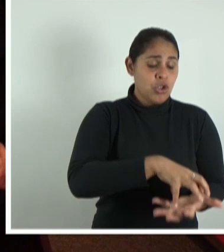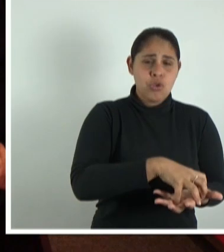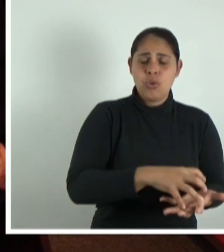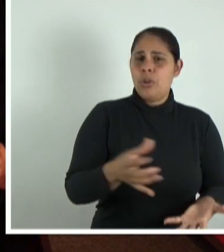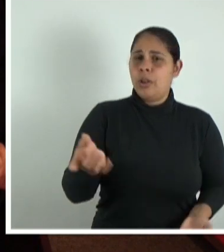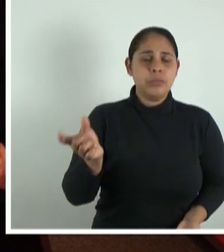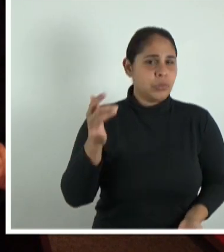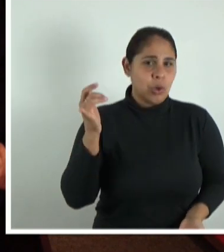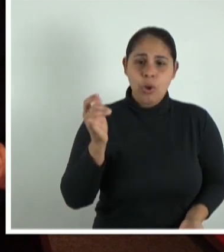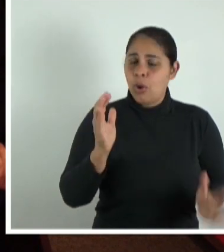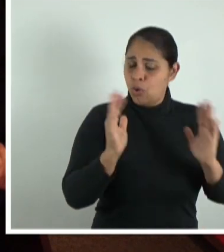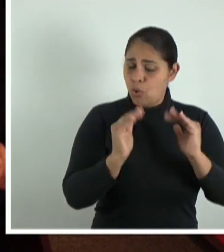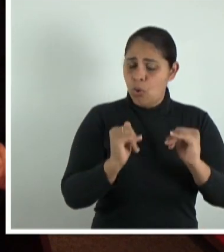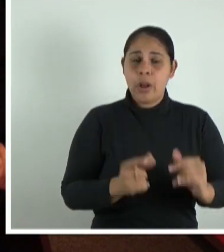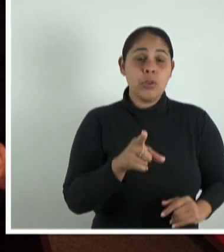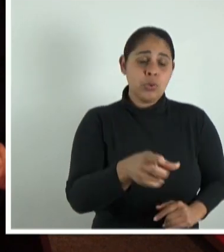Y dice,